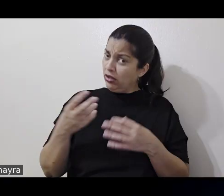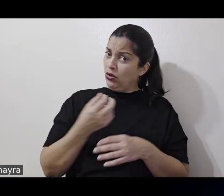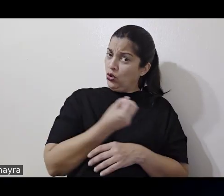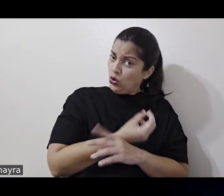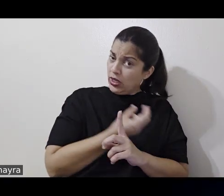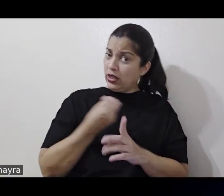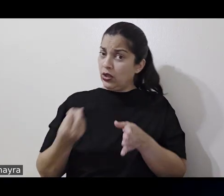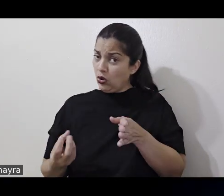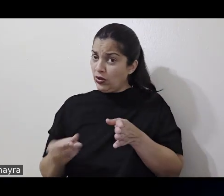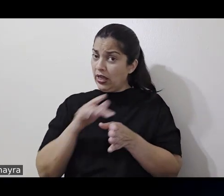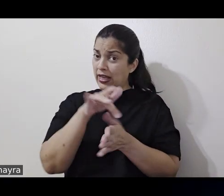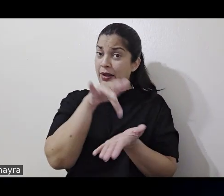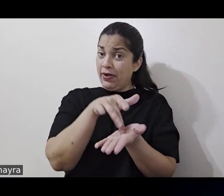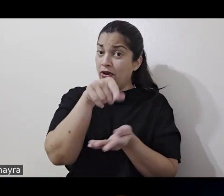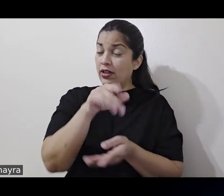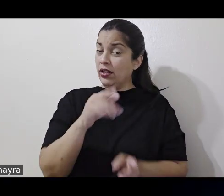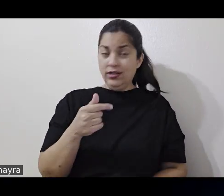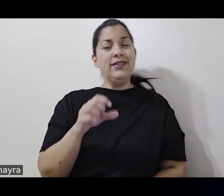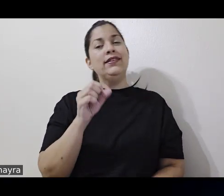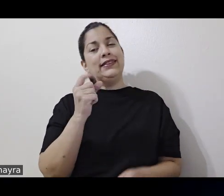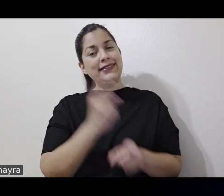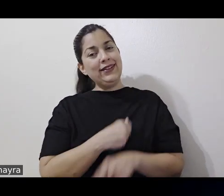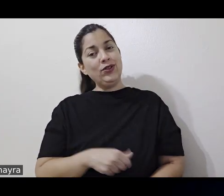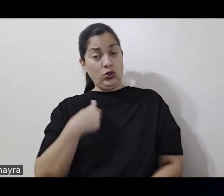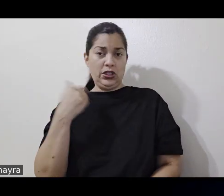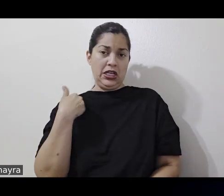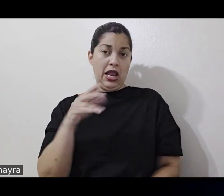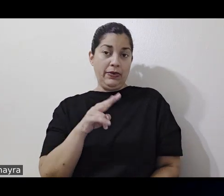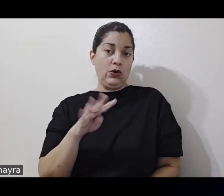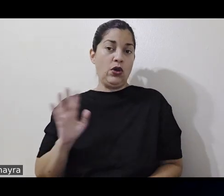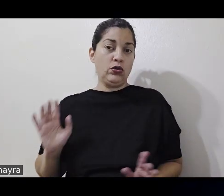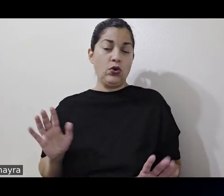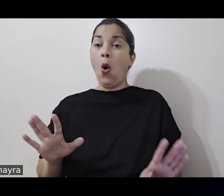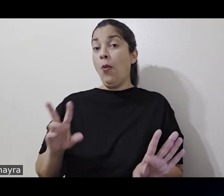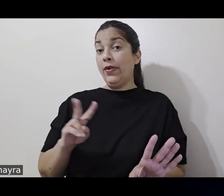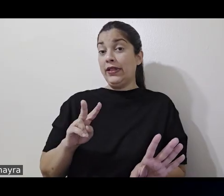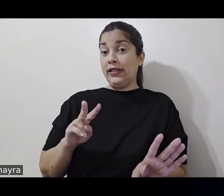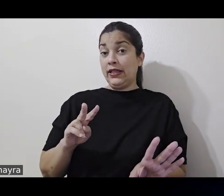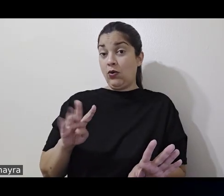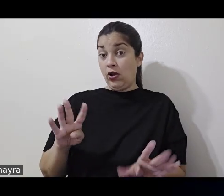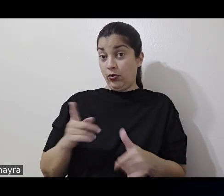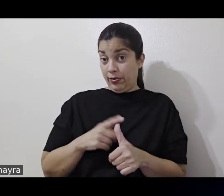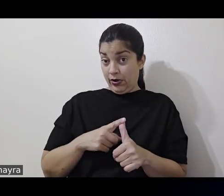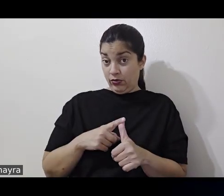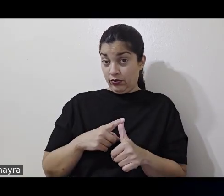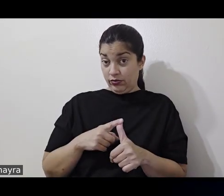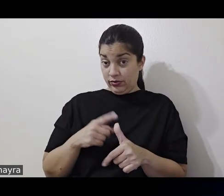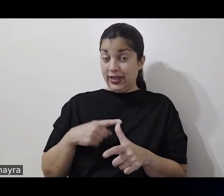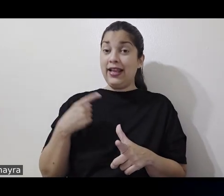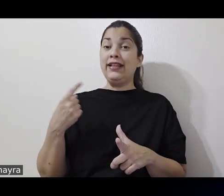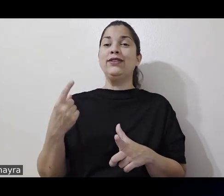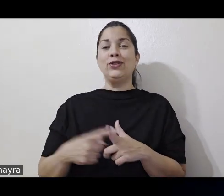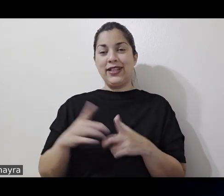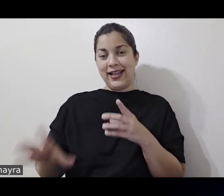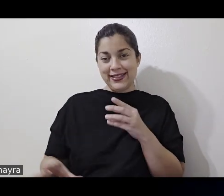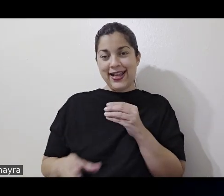y en el medio. Exacto. Yo tenía, como quien dice, 24. Tenía 24 primero. Entonces le